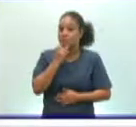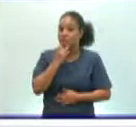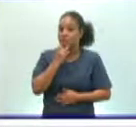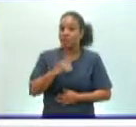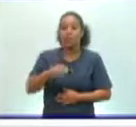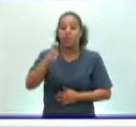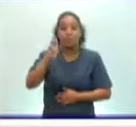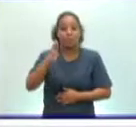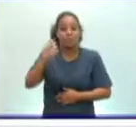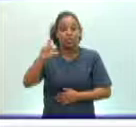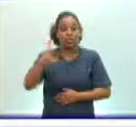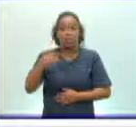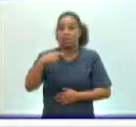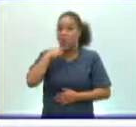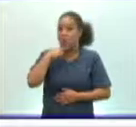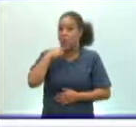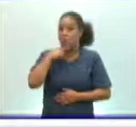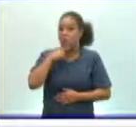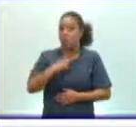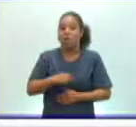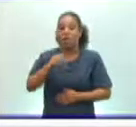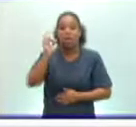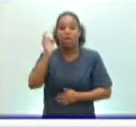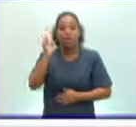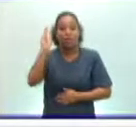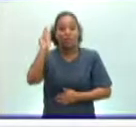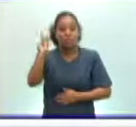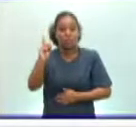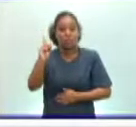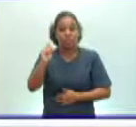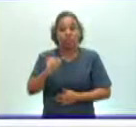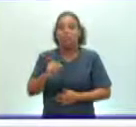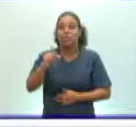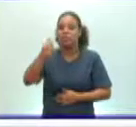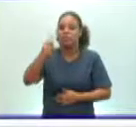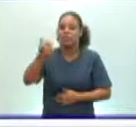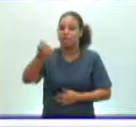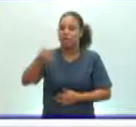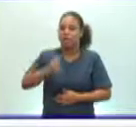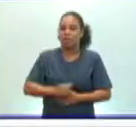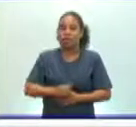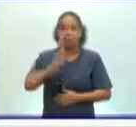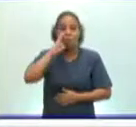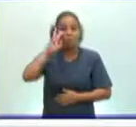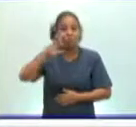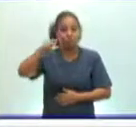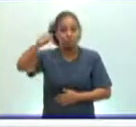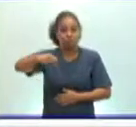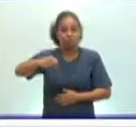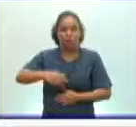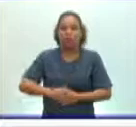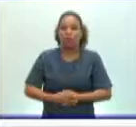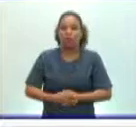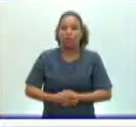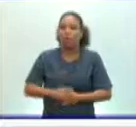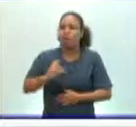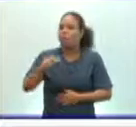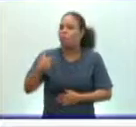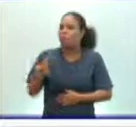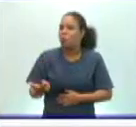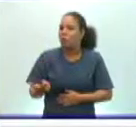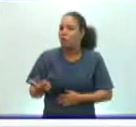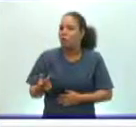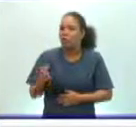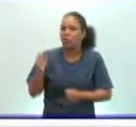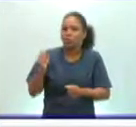BC, FD y CA. Observa ahora, ¿cuál es el